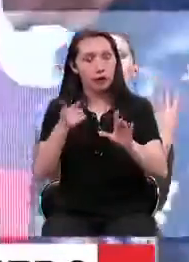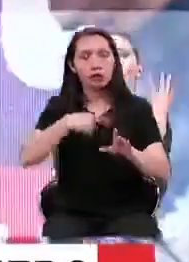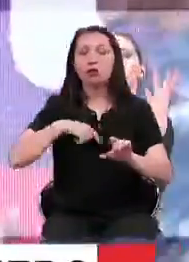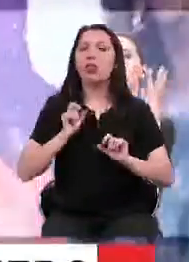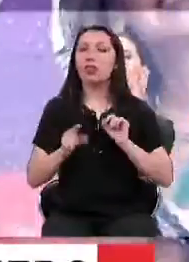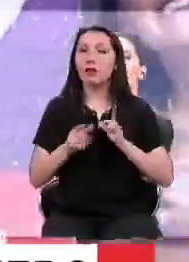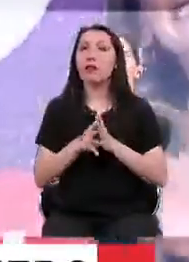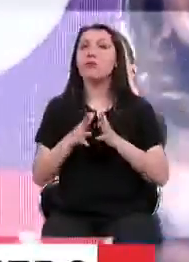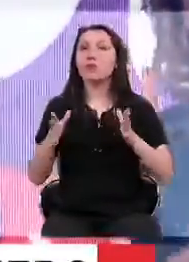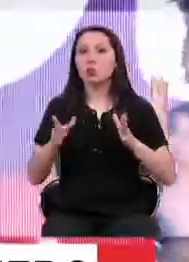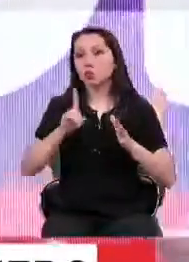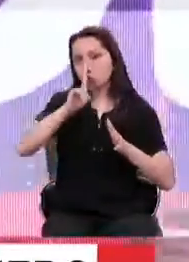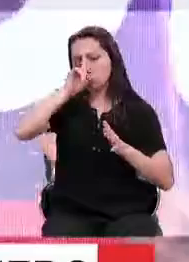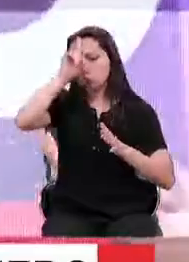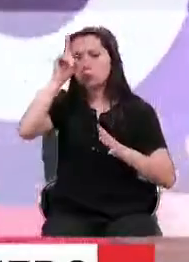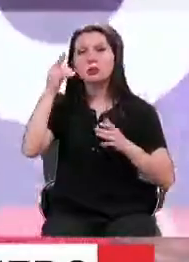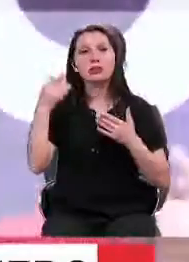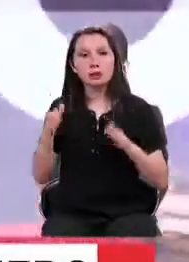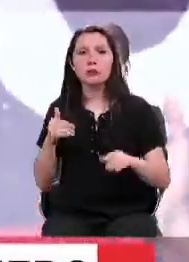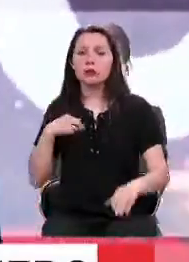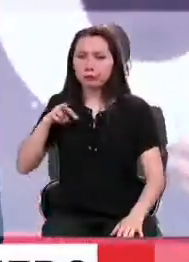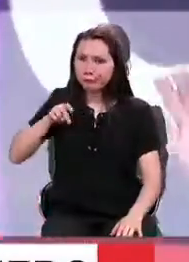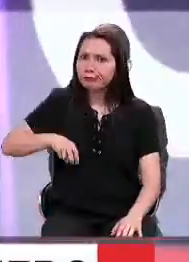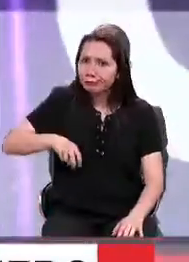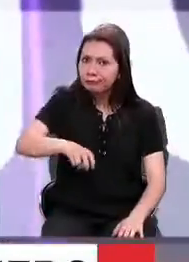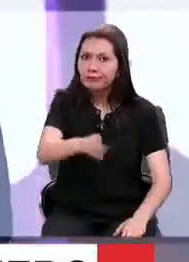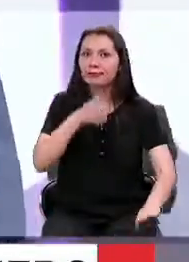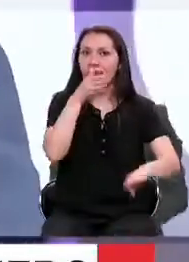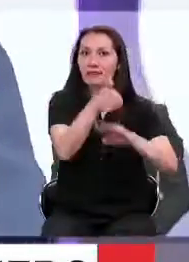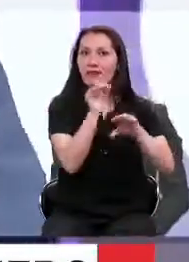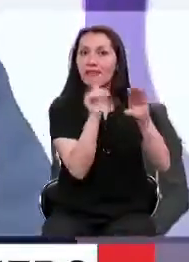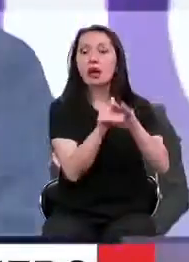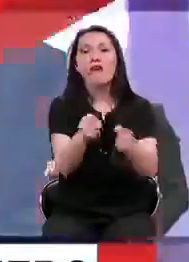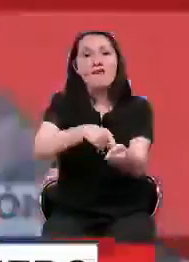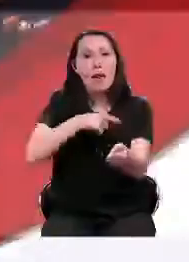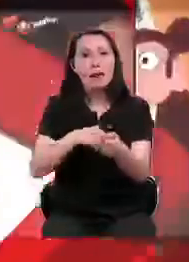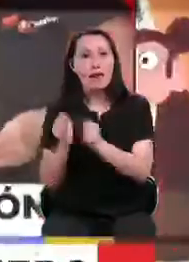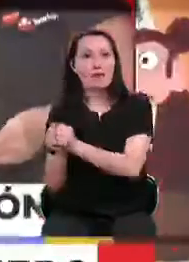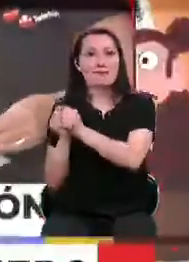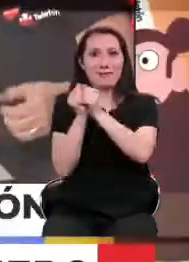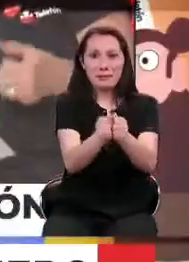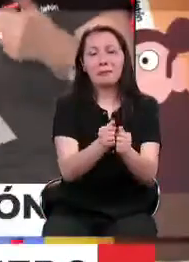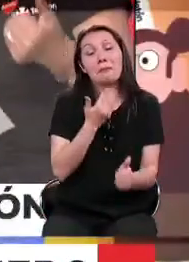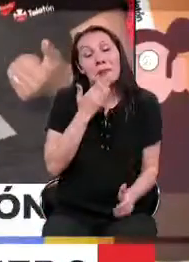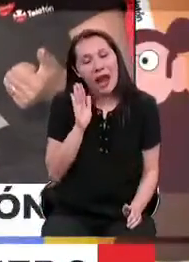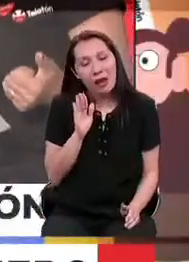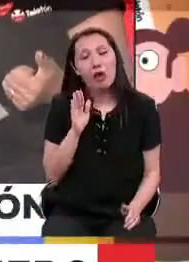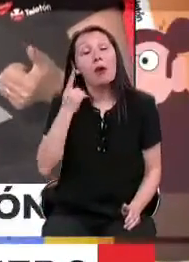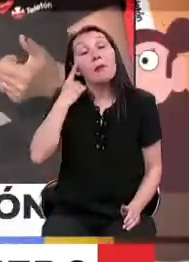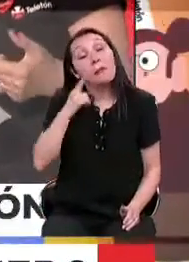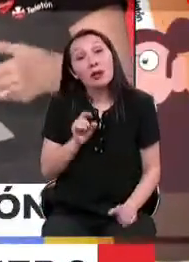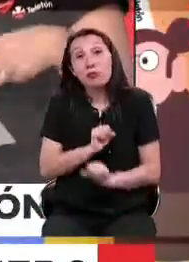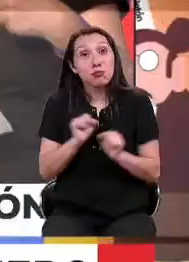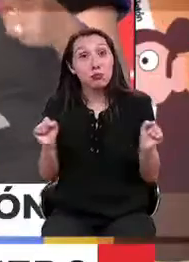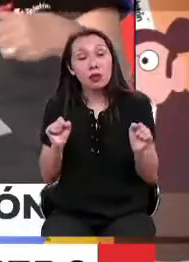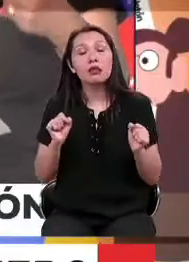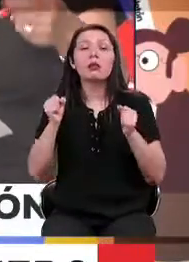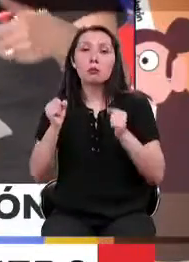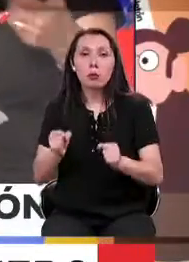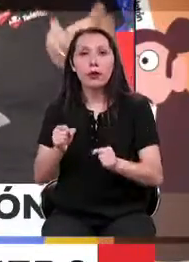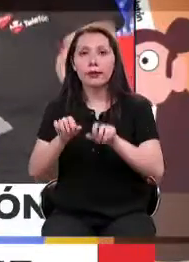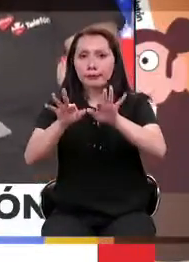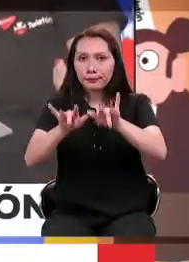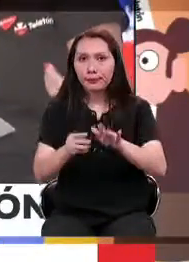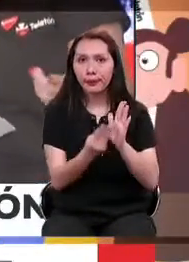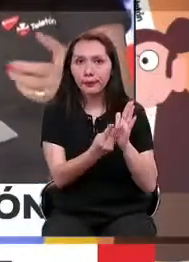defendemos mucho el rito de ir hasta el Banco de Chile en familia. Claro. Y más allá de eso, bueno, está la posibilidad de donar metiéndose